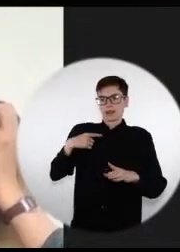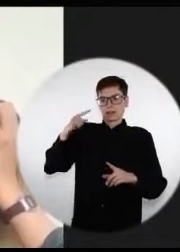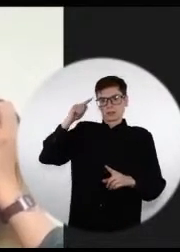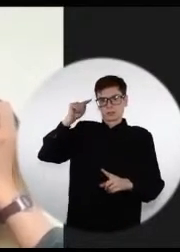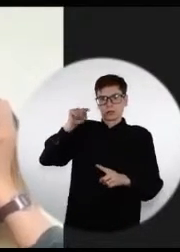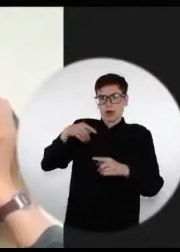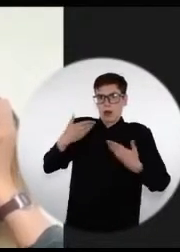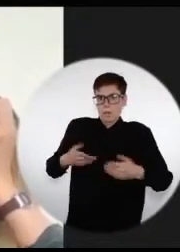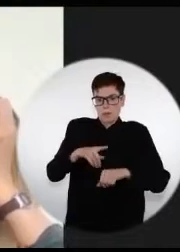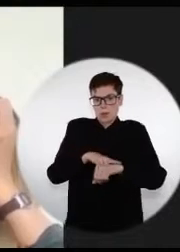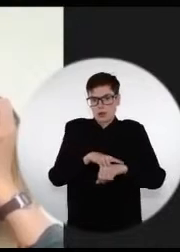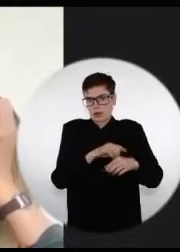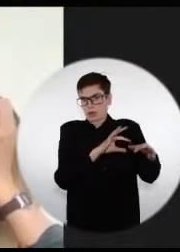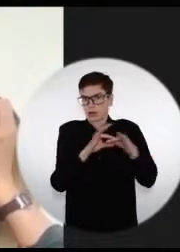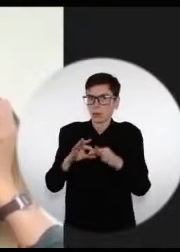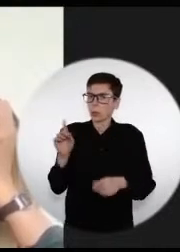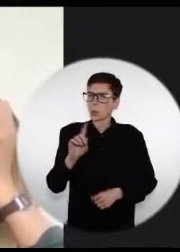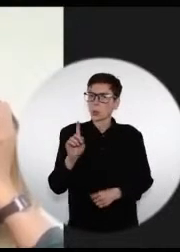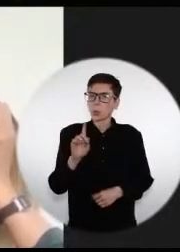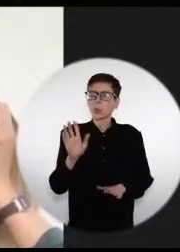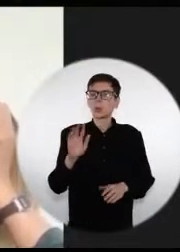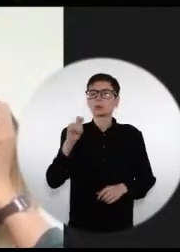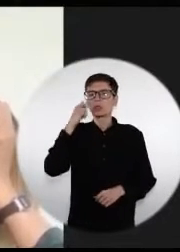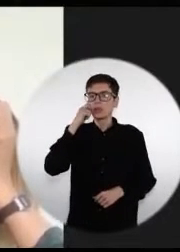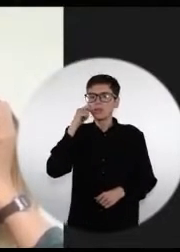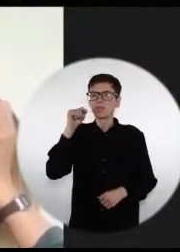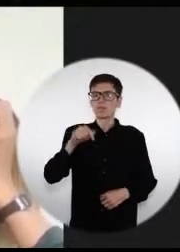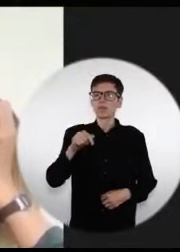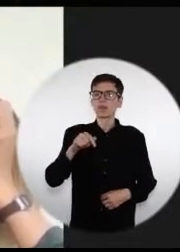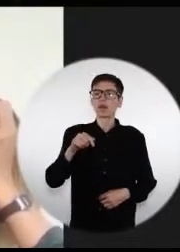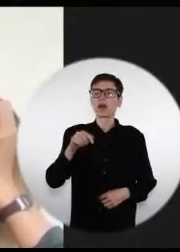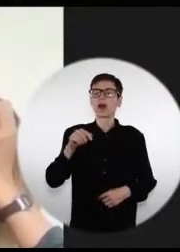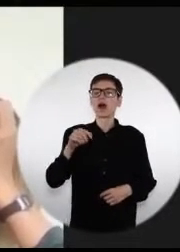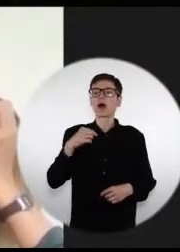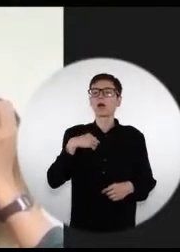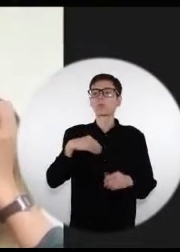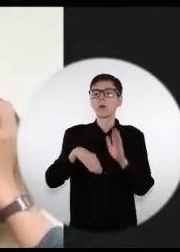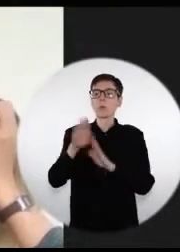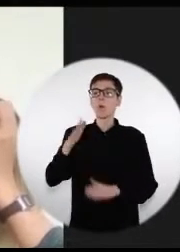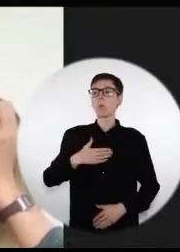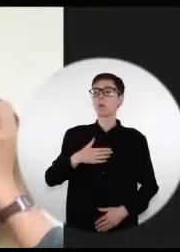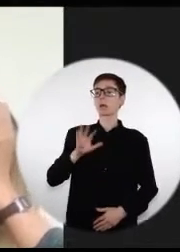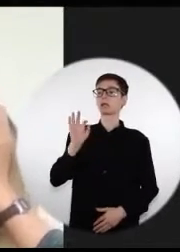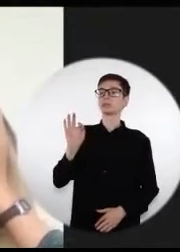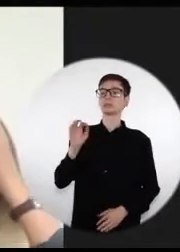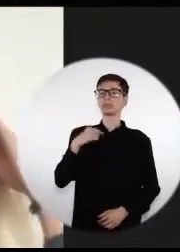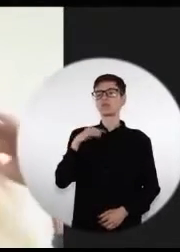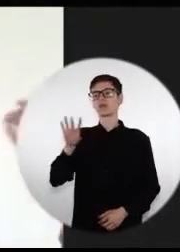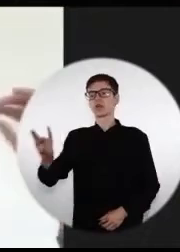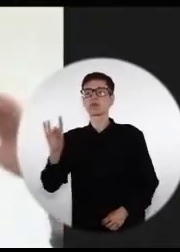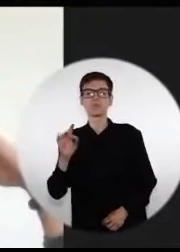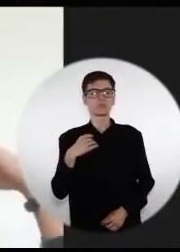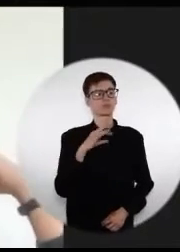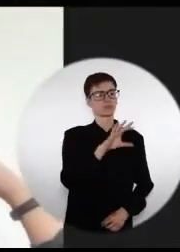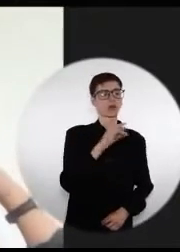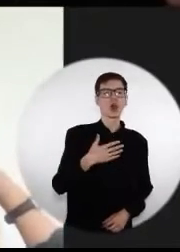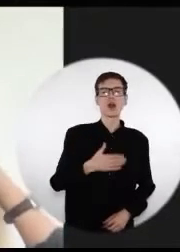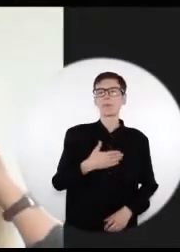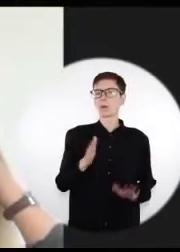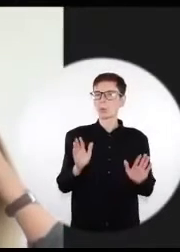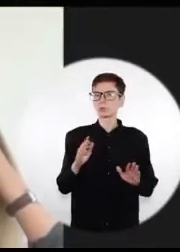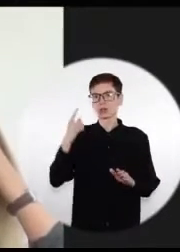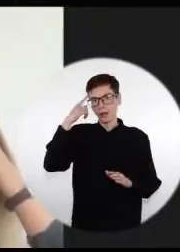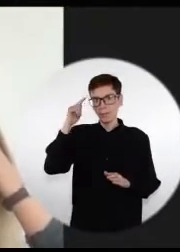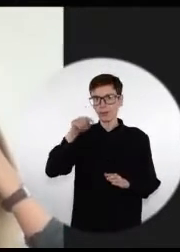audiolibros porque el podcast igual no están on demand o sea tú no va a escuchar un podcast porque le gusta la línea editorial o curatorial de un